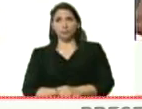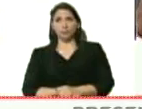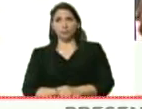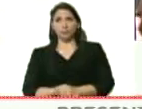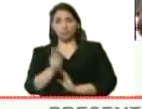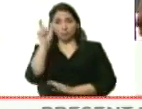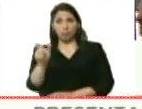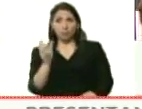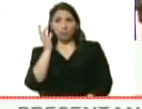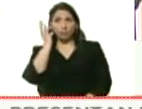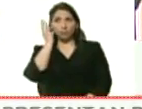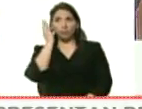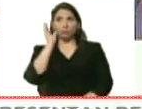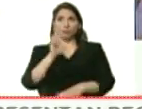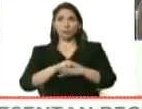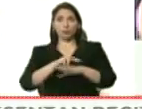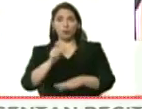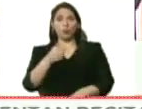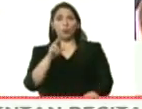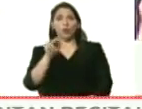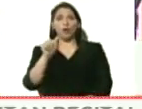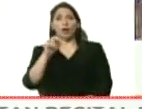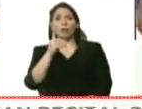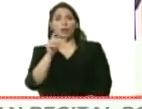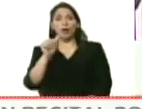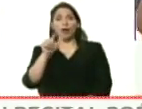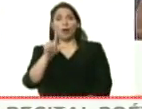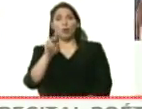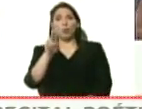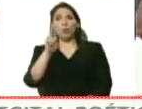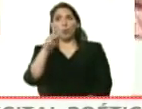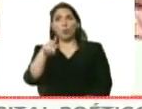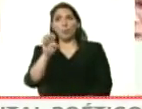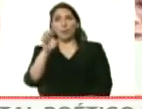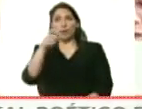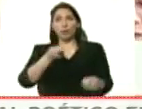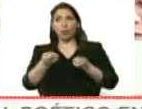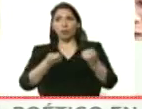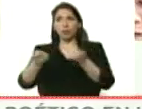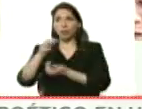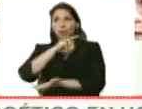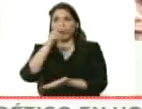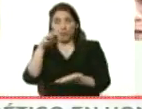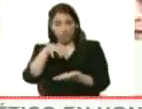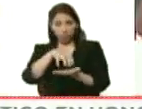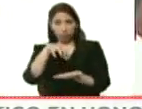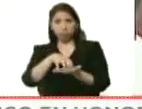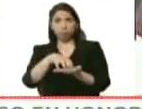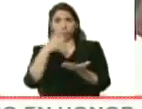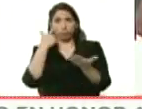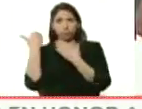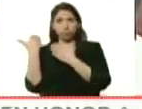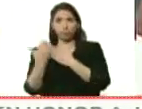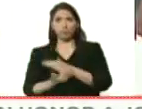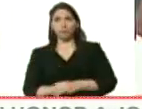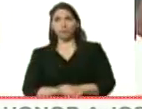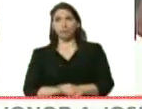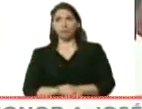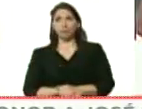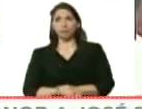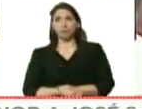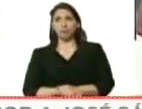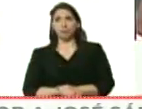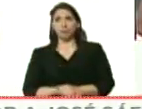Ciudadana doctora Guadalupe Rivas, coordinadora regional de la Defensoría Pública.